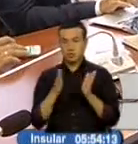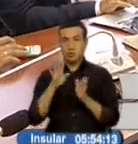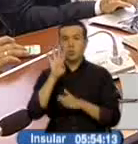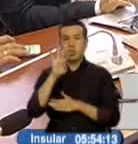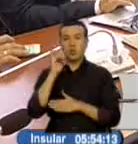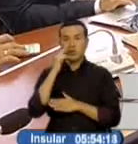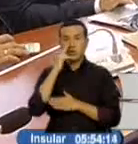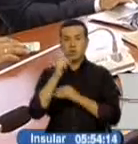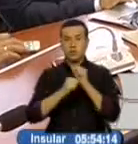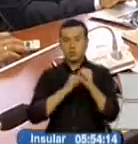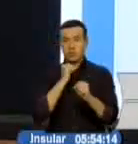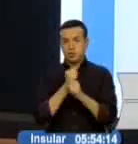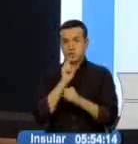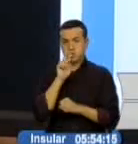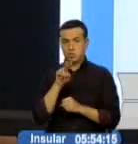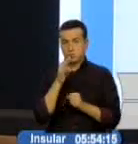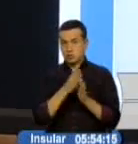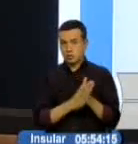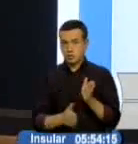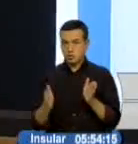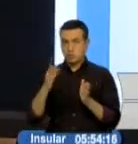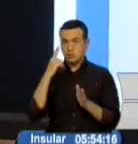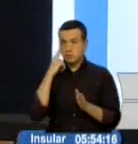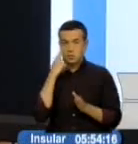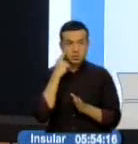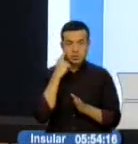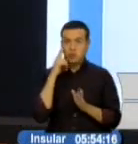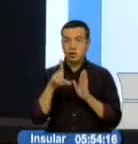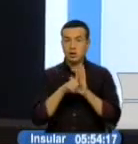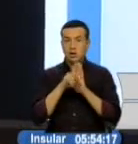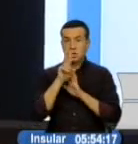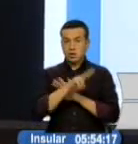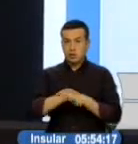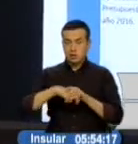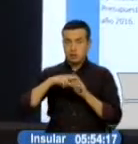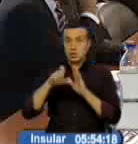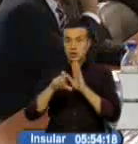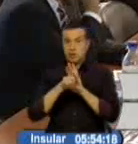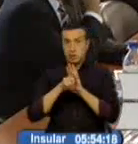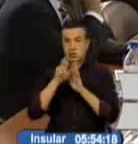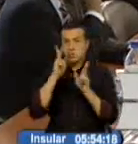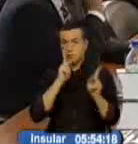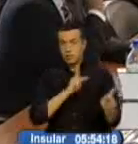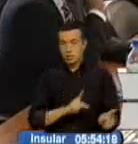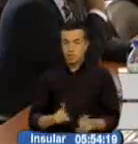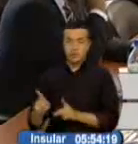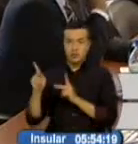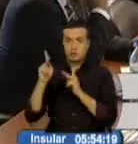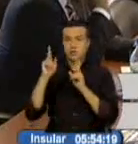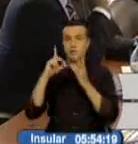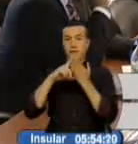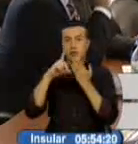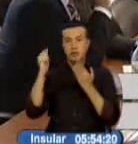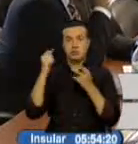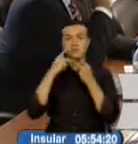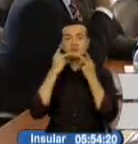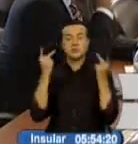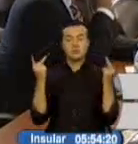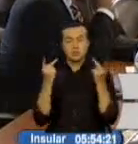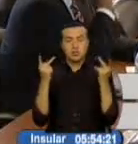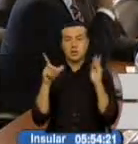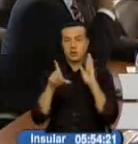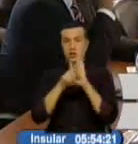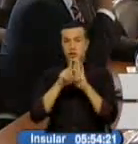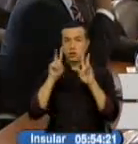de junio del año en curso. Y por abocar conocimiento, la Ley de Minería, Código Orgánico de Planificación y Finanzas Públicas,